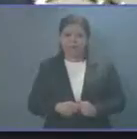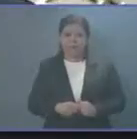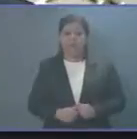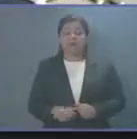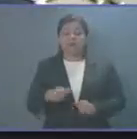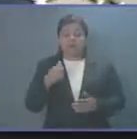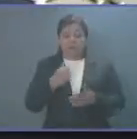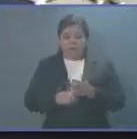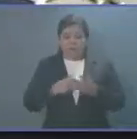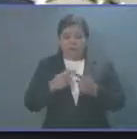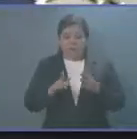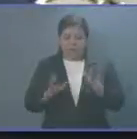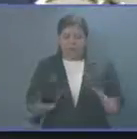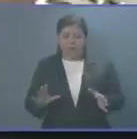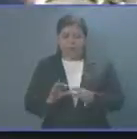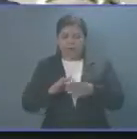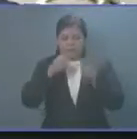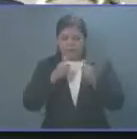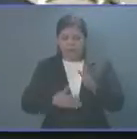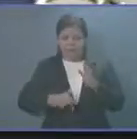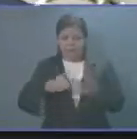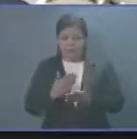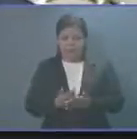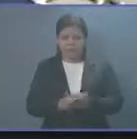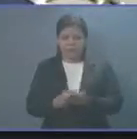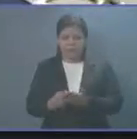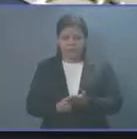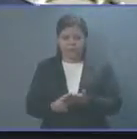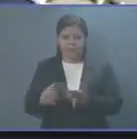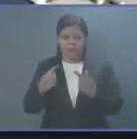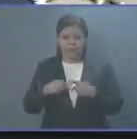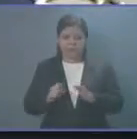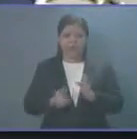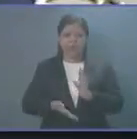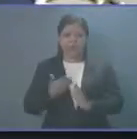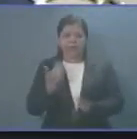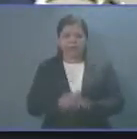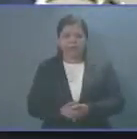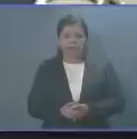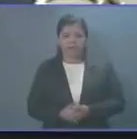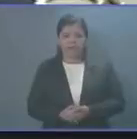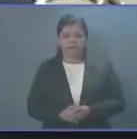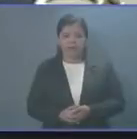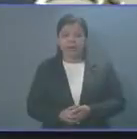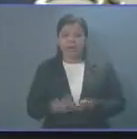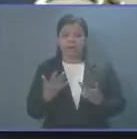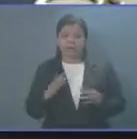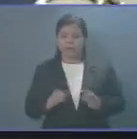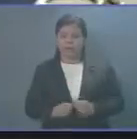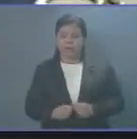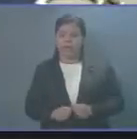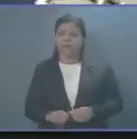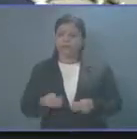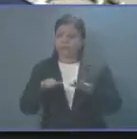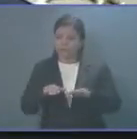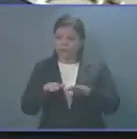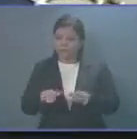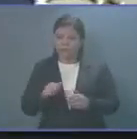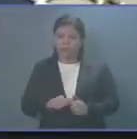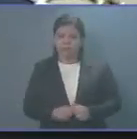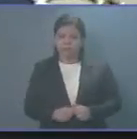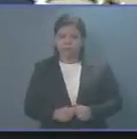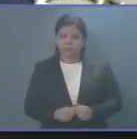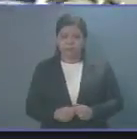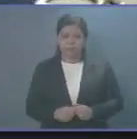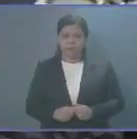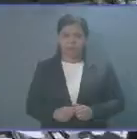labor de esta asamblea es que en ese debate prevalezcan los intereses populares. Muchas gracias,